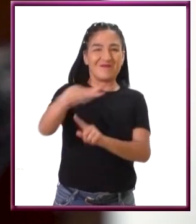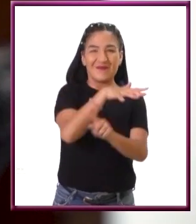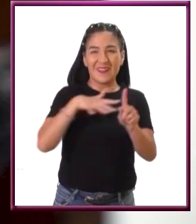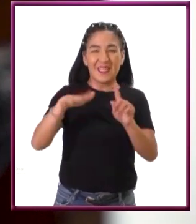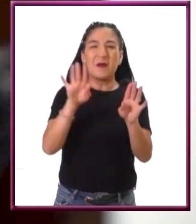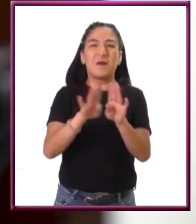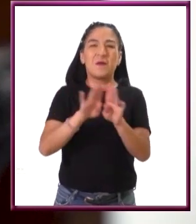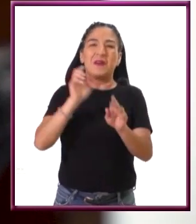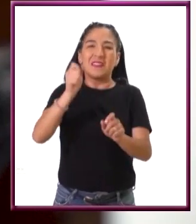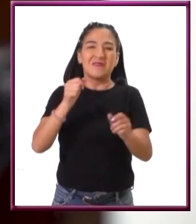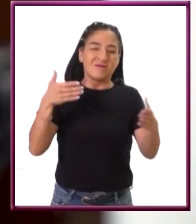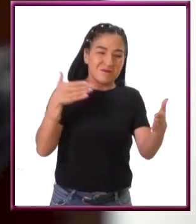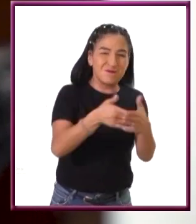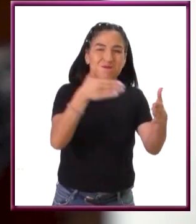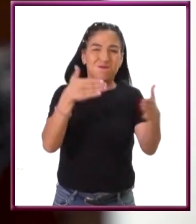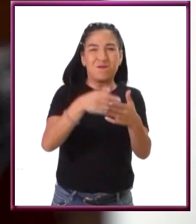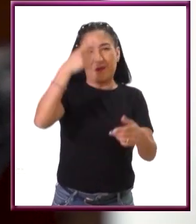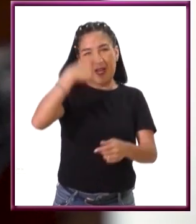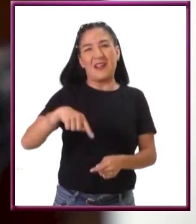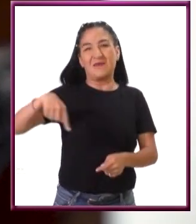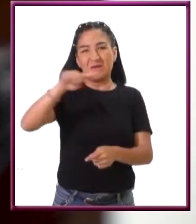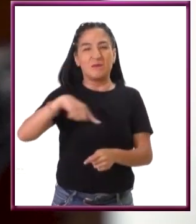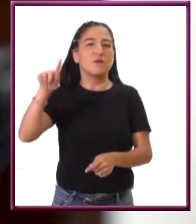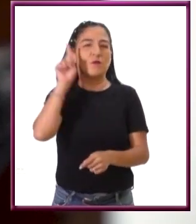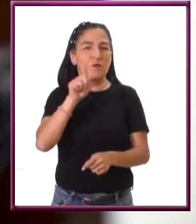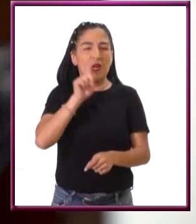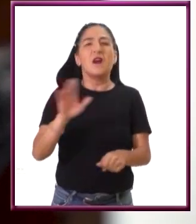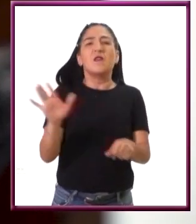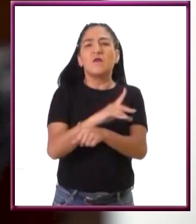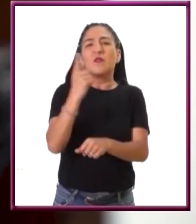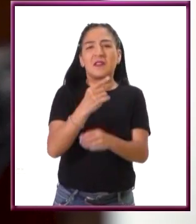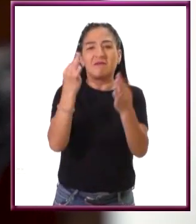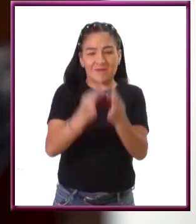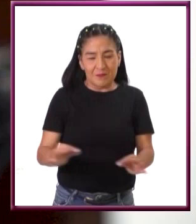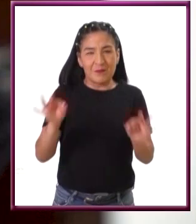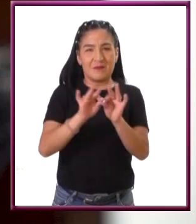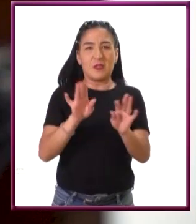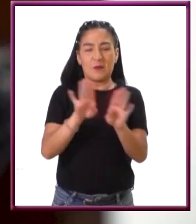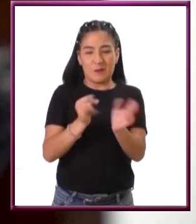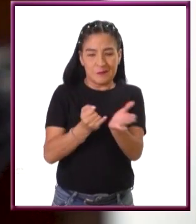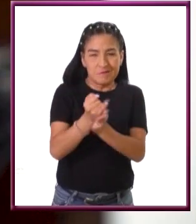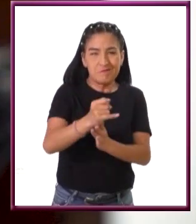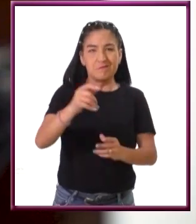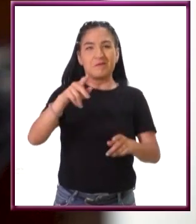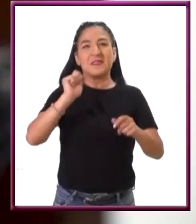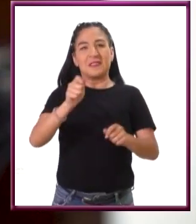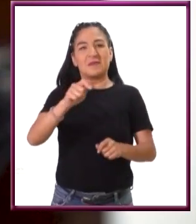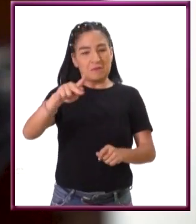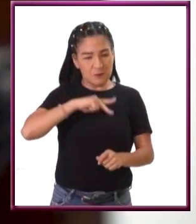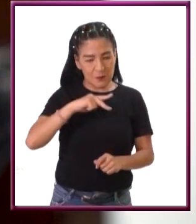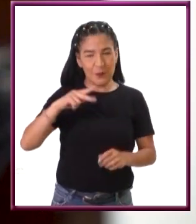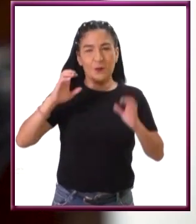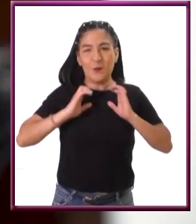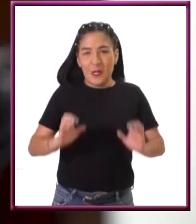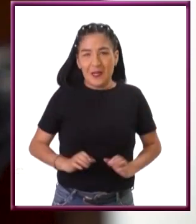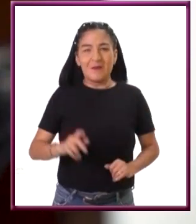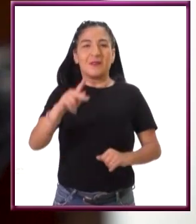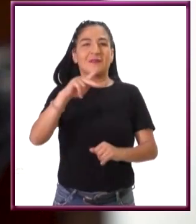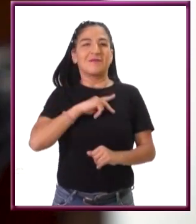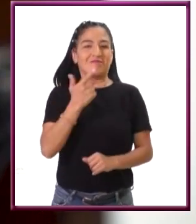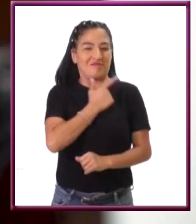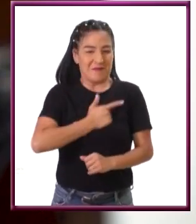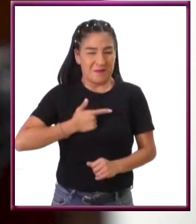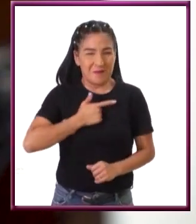de imposiciones para las mujeres, ¿por qué es tan importante decidir sobre nuestro cuerpo, sobre nuestras